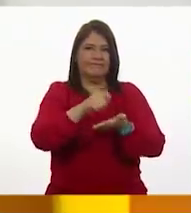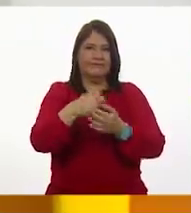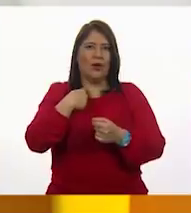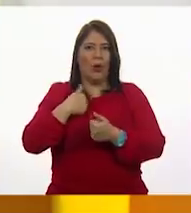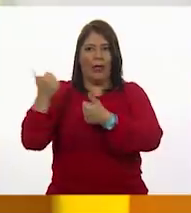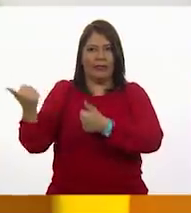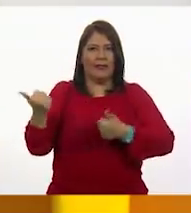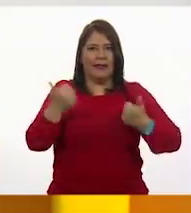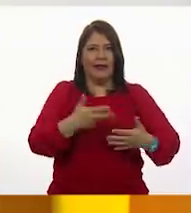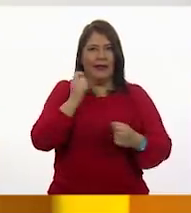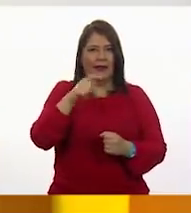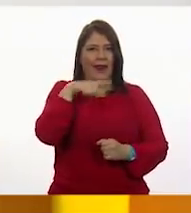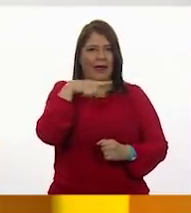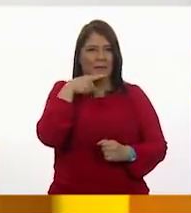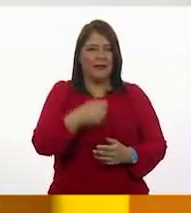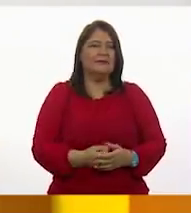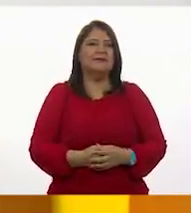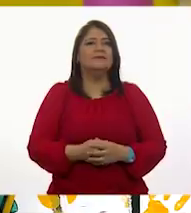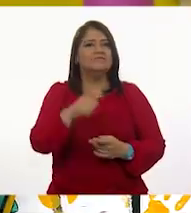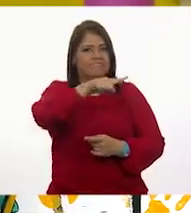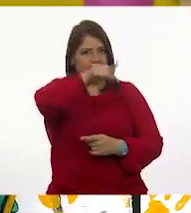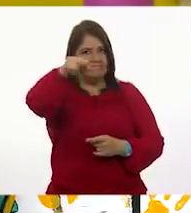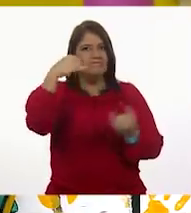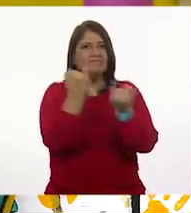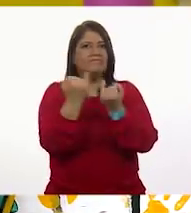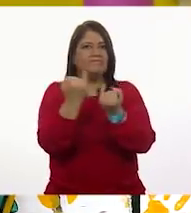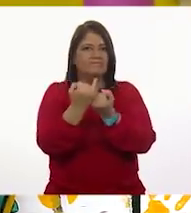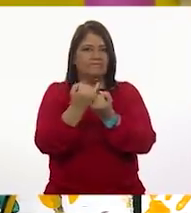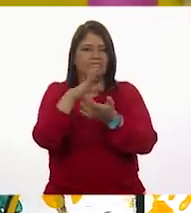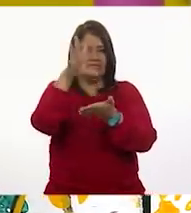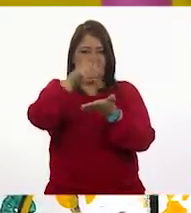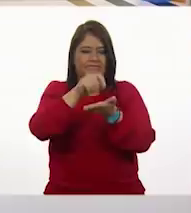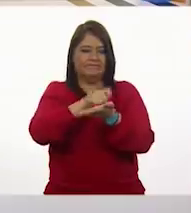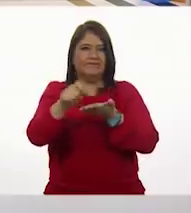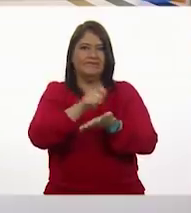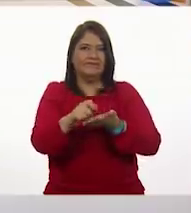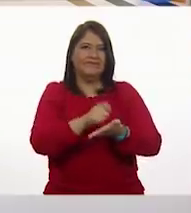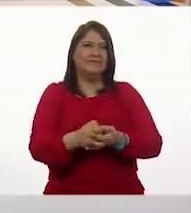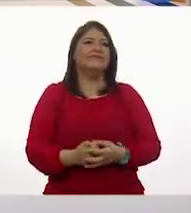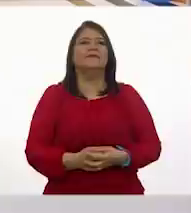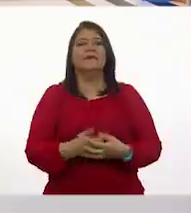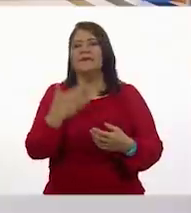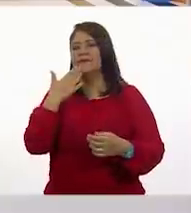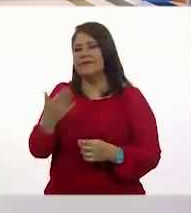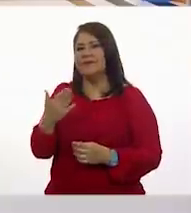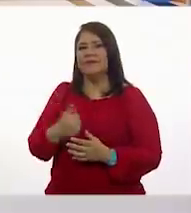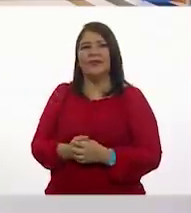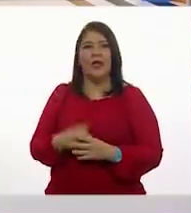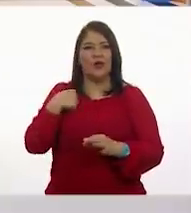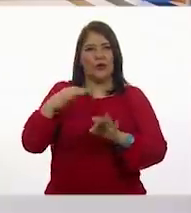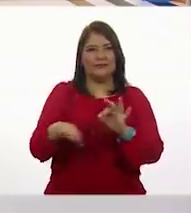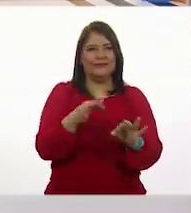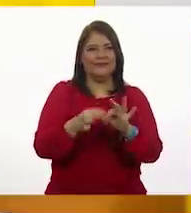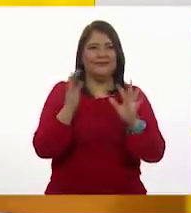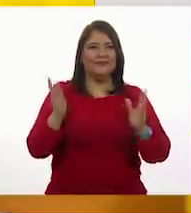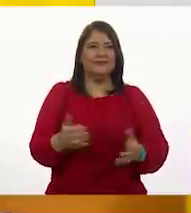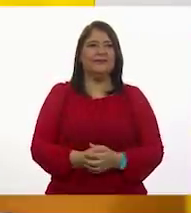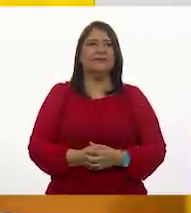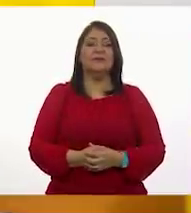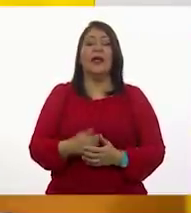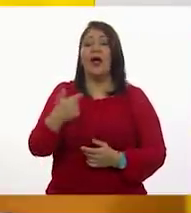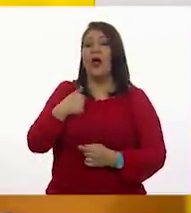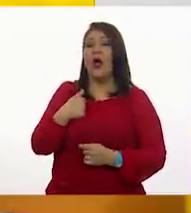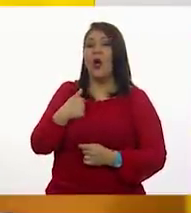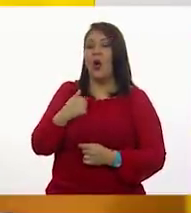lápiz. Ah, allá en casa vayan tomando nota. Muy bien. Muy bien. A ver, entonces. Estoy listo. Ahora yo